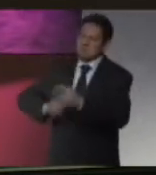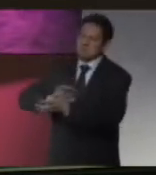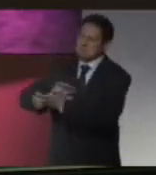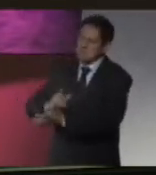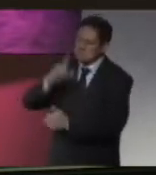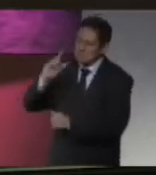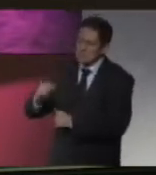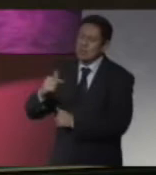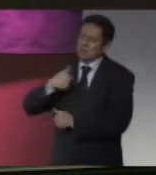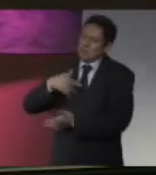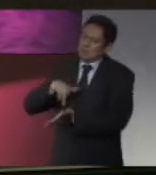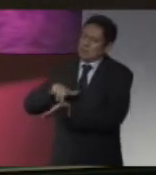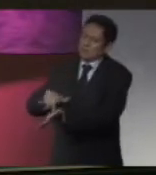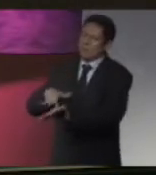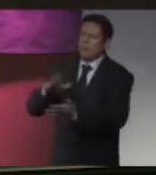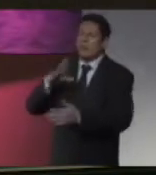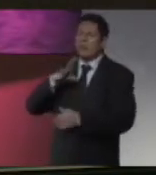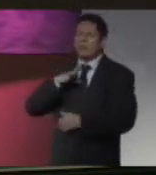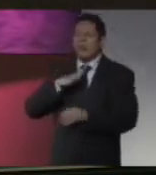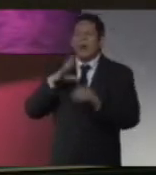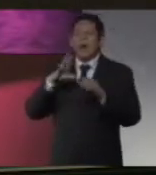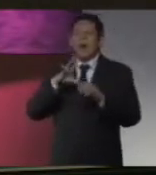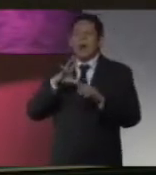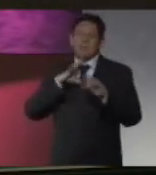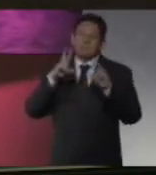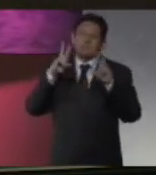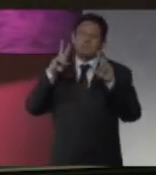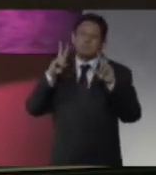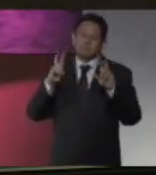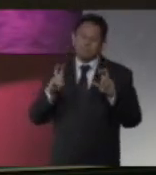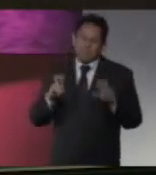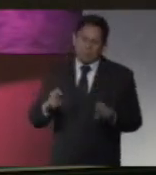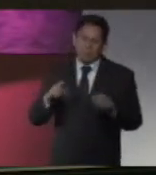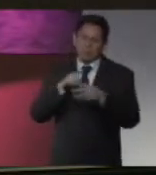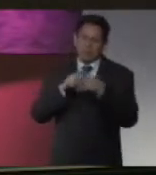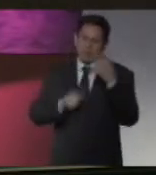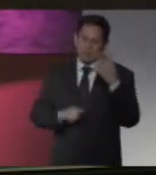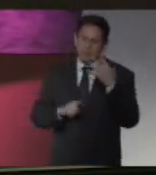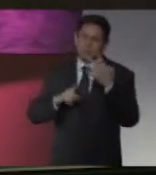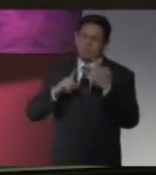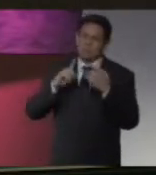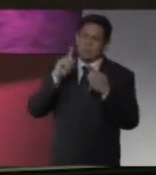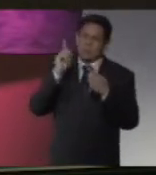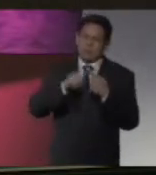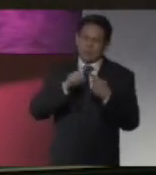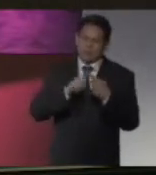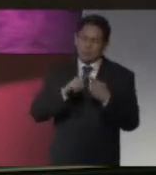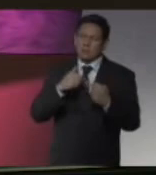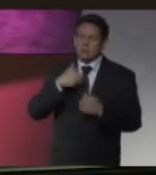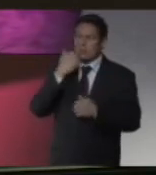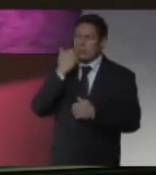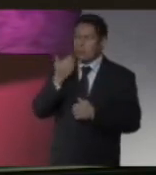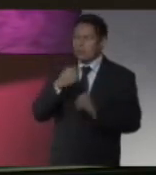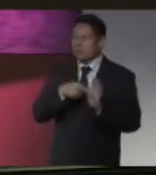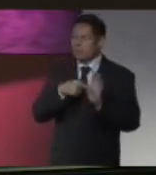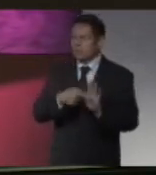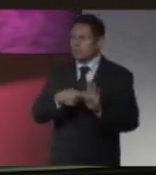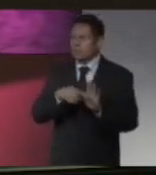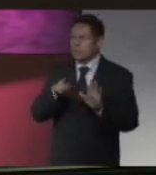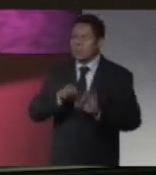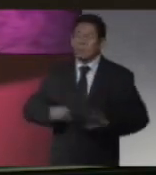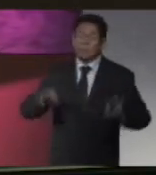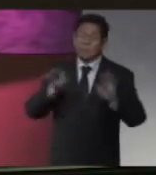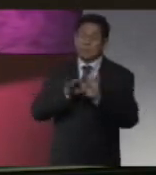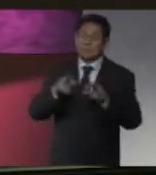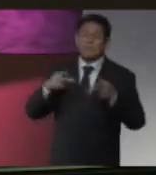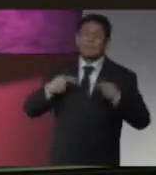Mi ponencia está dividida en 4 grandes momentos. En un primer momento me gustaría colocar la importancia del territorio,